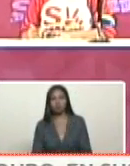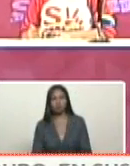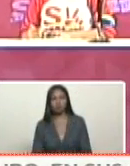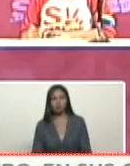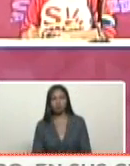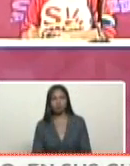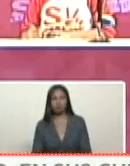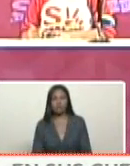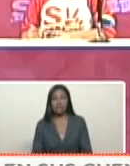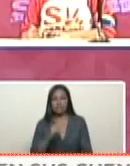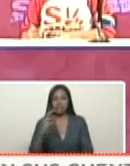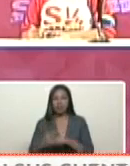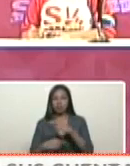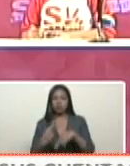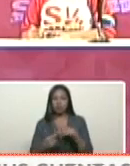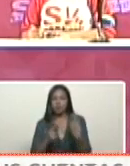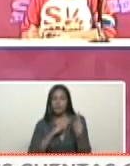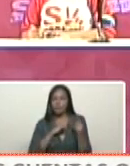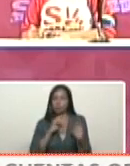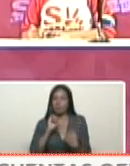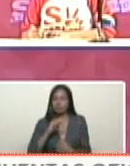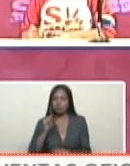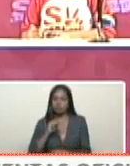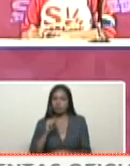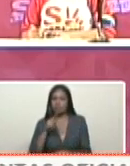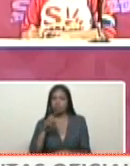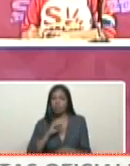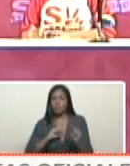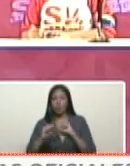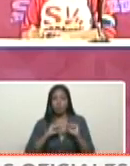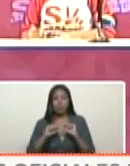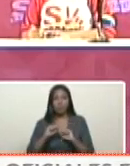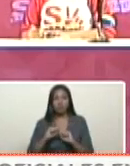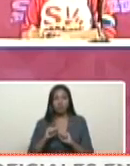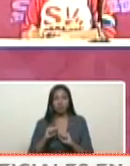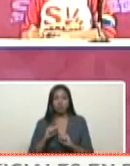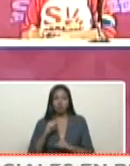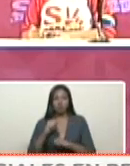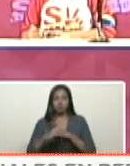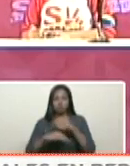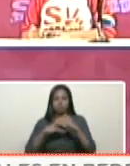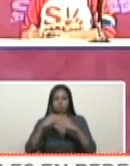La revolución es así. Esto es un movimiento que es un motor